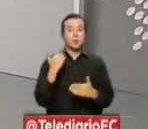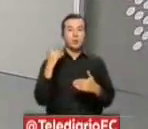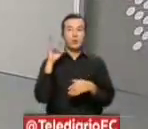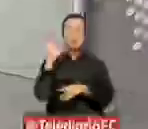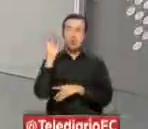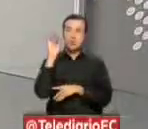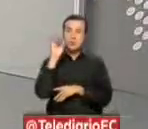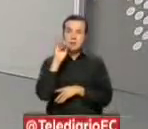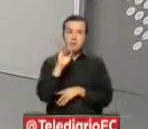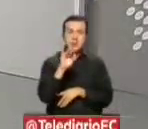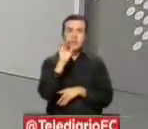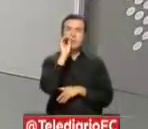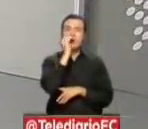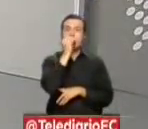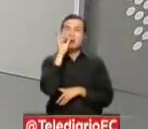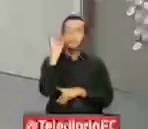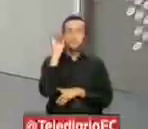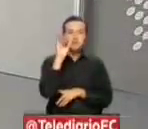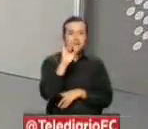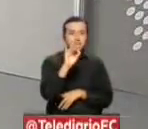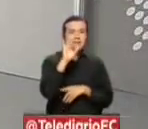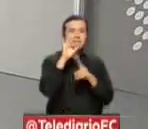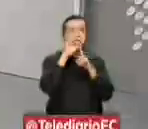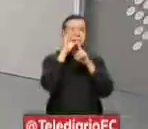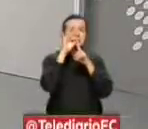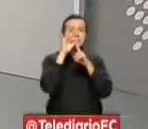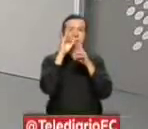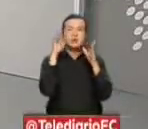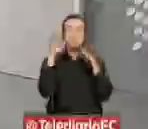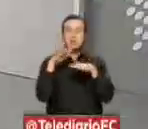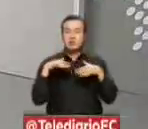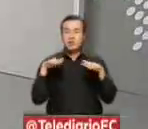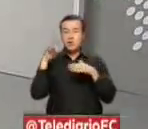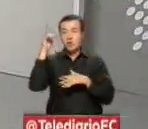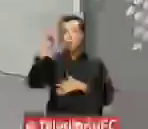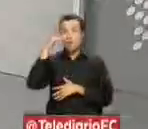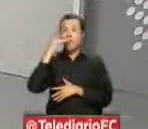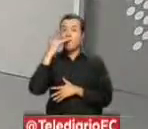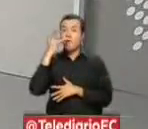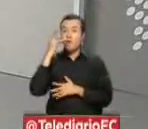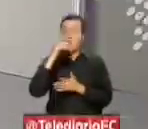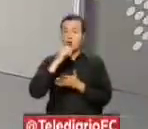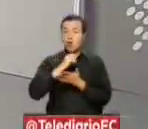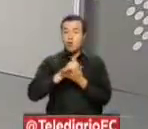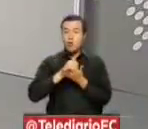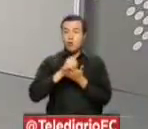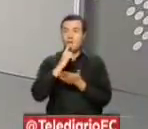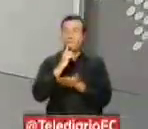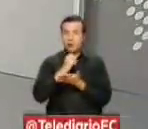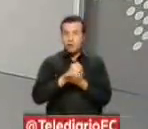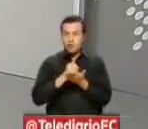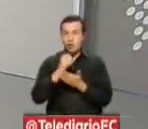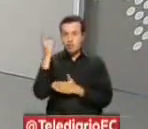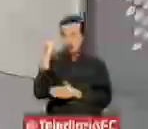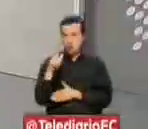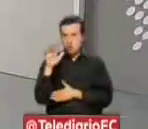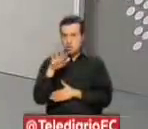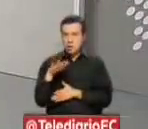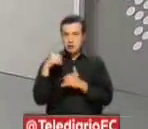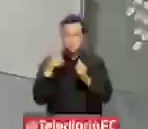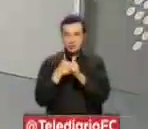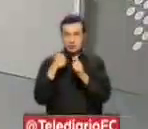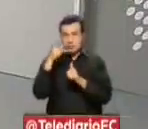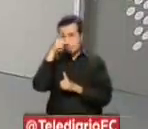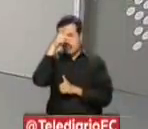colibrí endémica del páramo, que forma un ramal andino entre las provincias de Loro y Loja en el suroeste del país y cercana a la frontera con Perú,